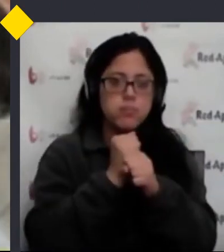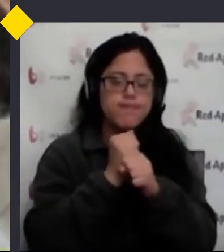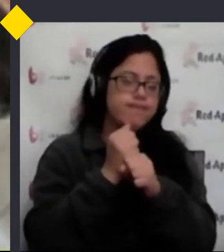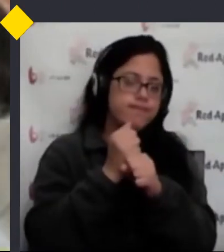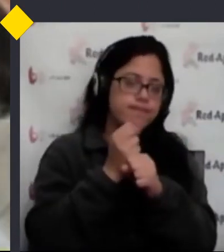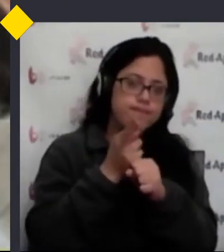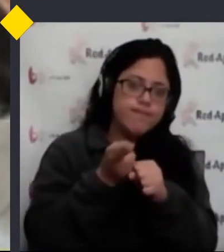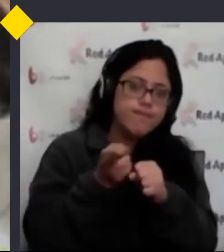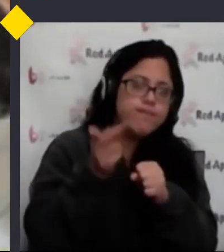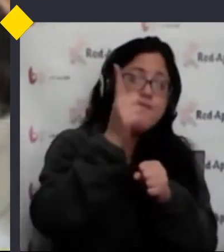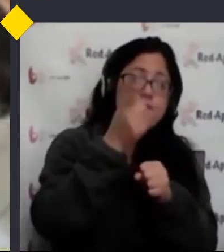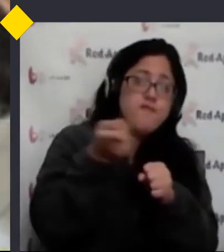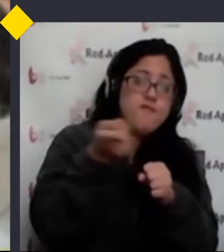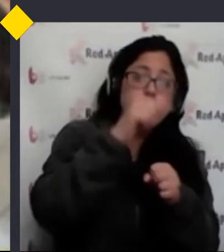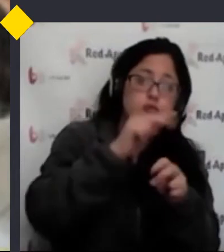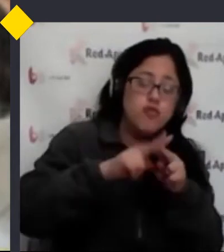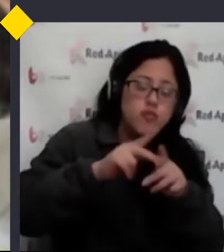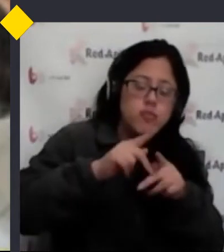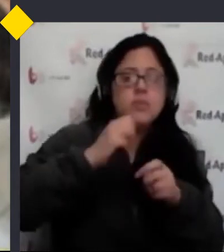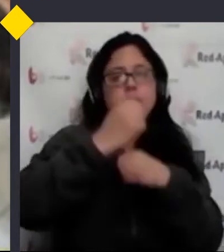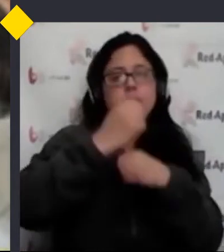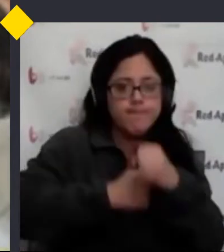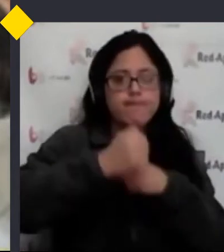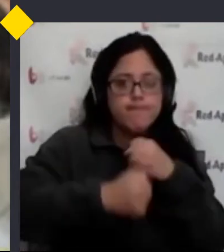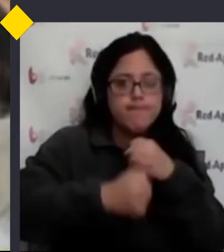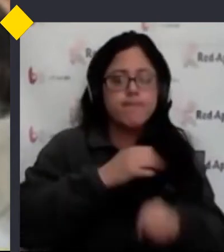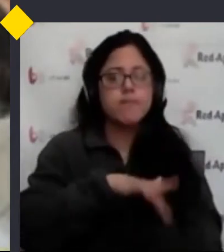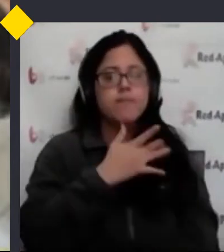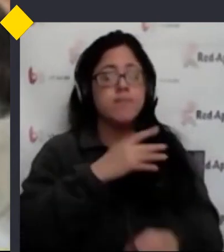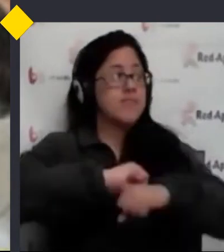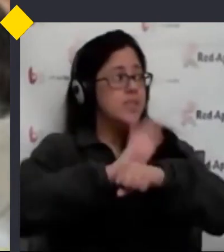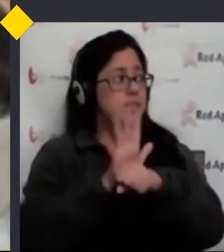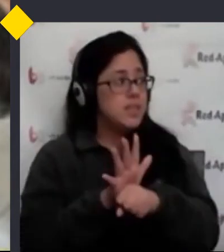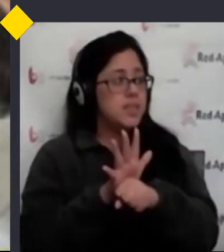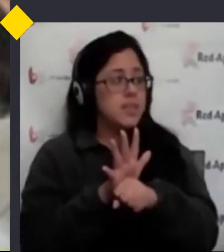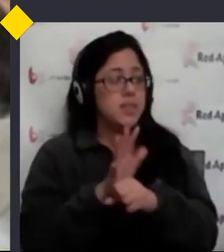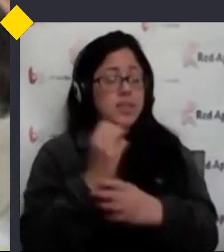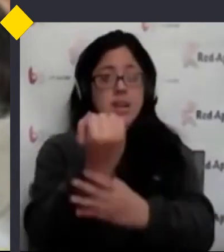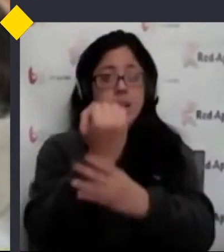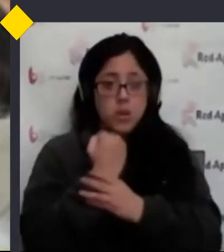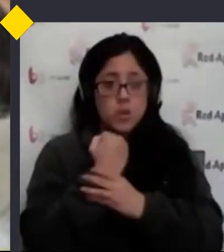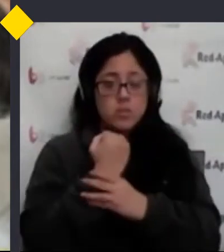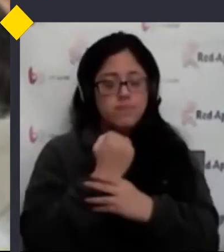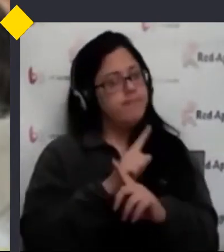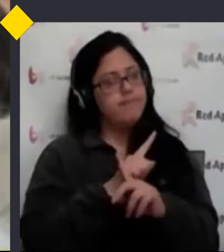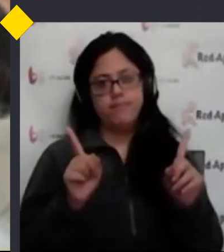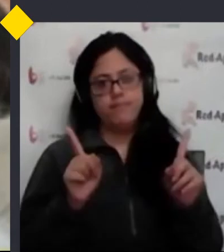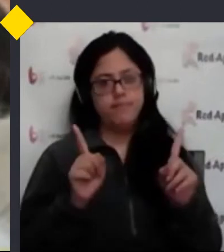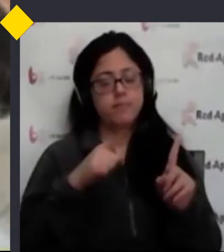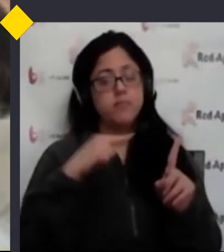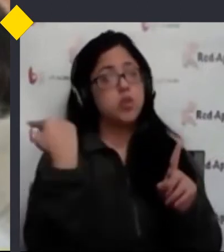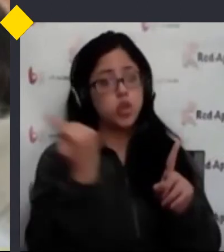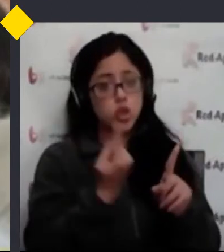hacerlo. Lastimosamente esta pandemia no nos ayudó en ese sentido. Nosotros como institución sí